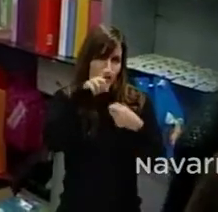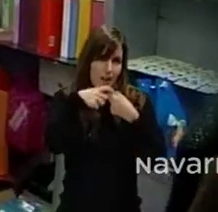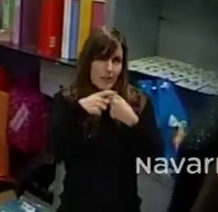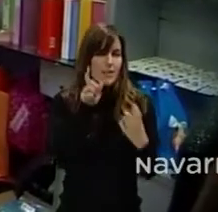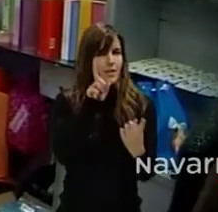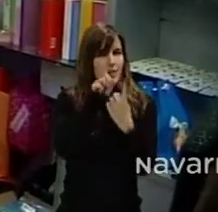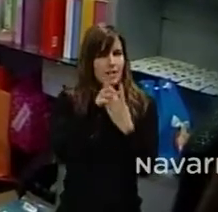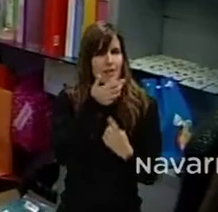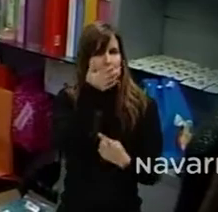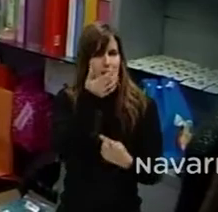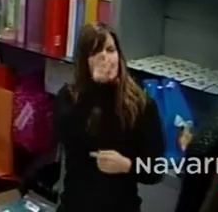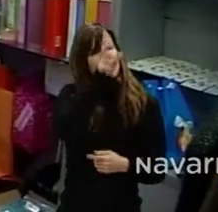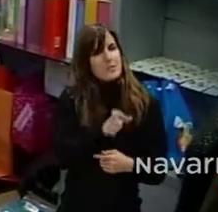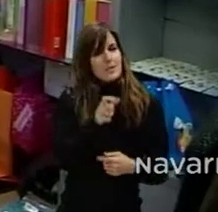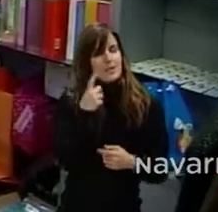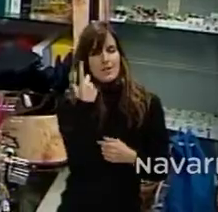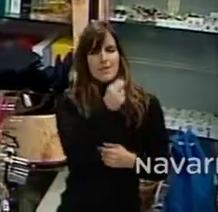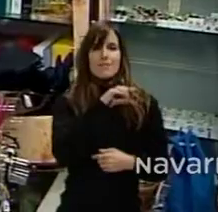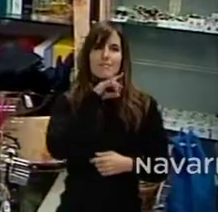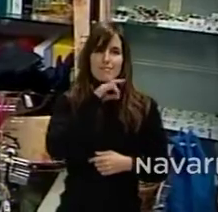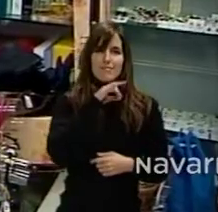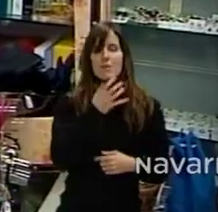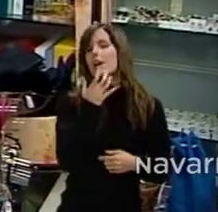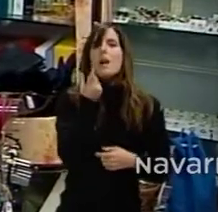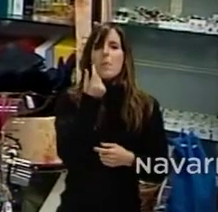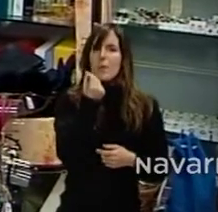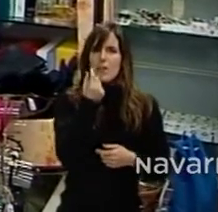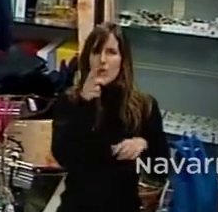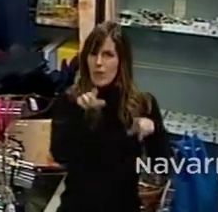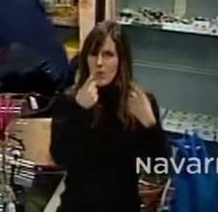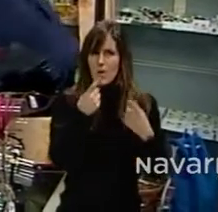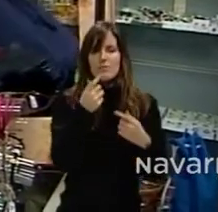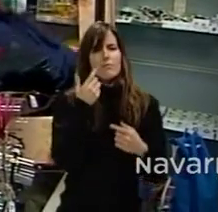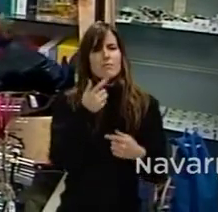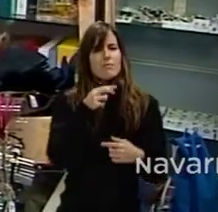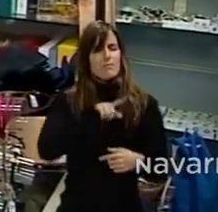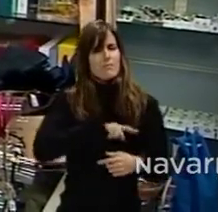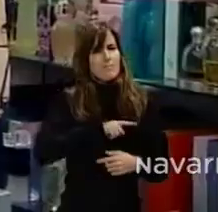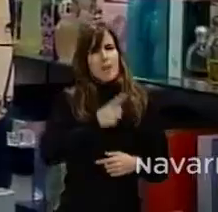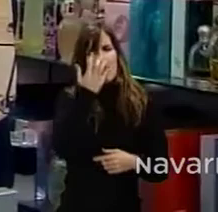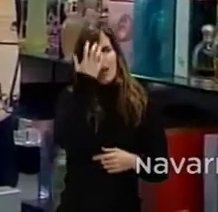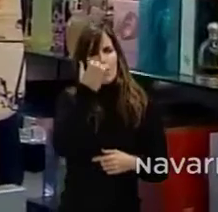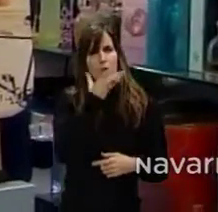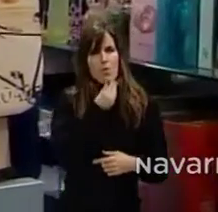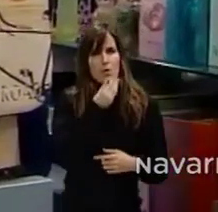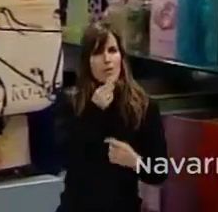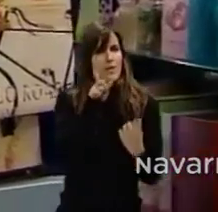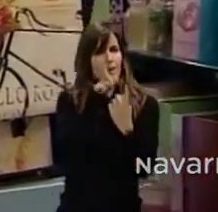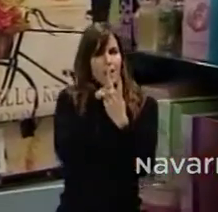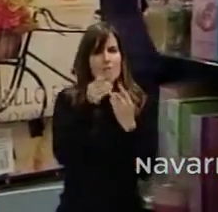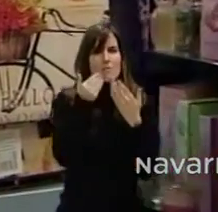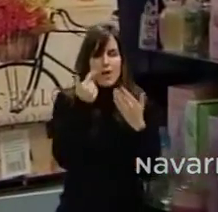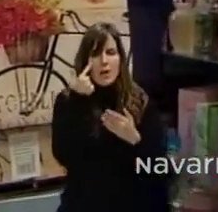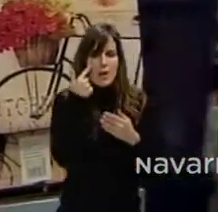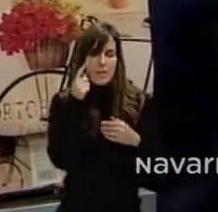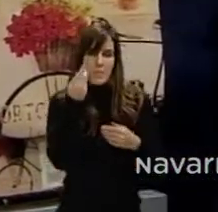que se lleva la gente cuando compra, que lo que decimos, no se te olvida enseguida el precio, lo que te queda es el recuerdo, el bonito recuerdo del momento que has pasado comprando y es